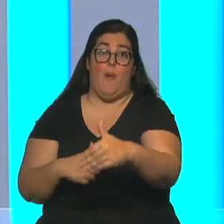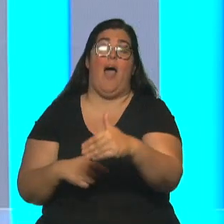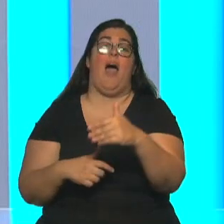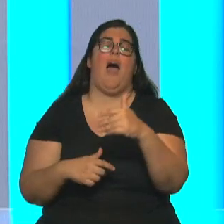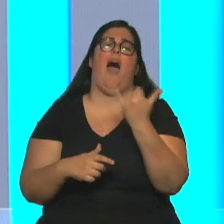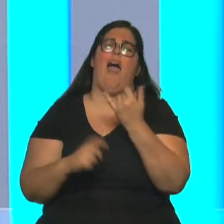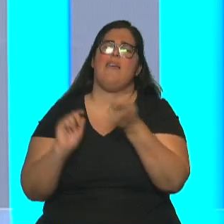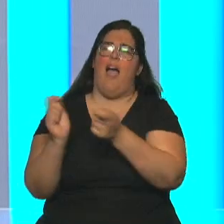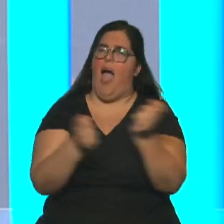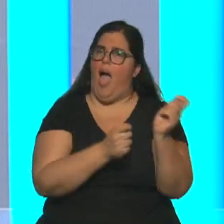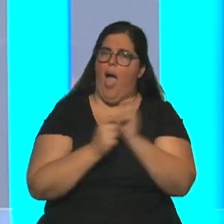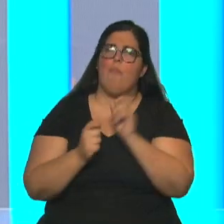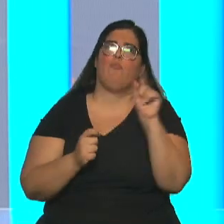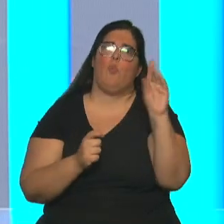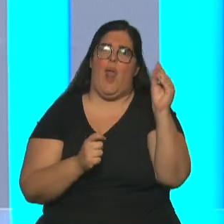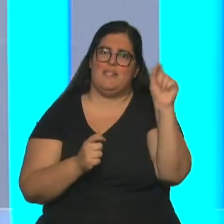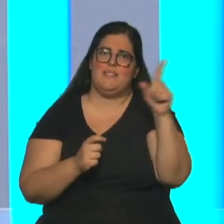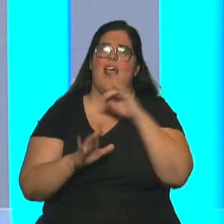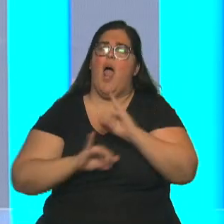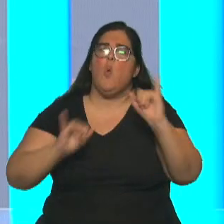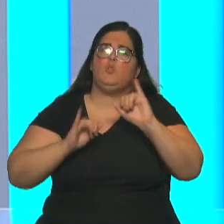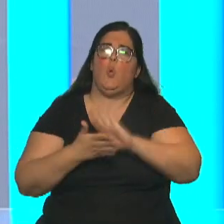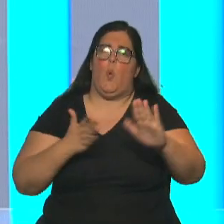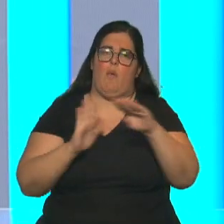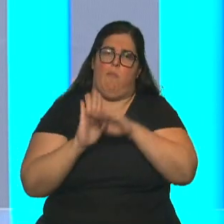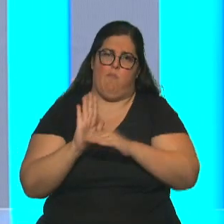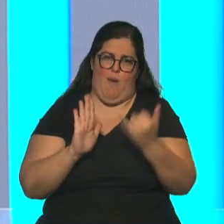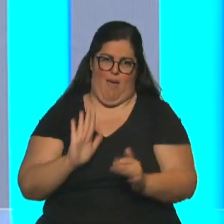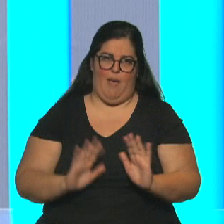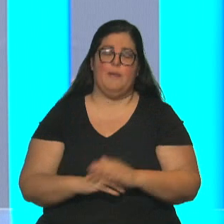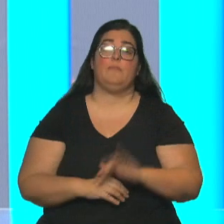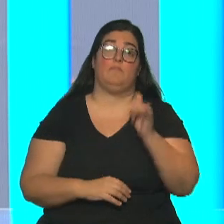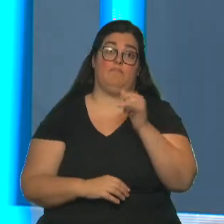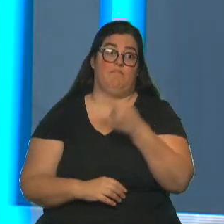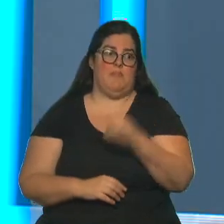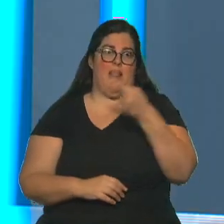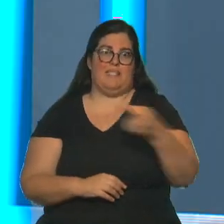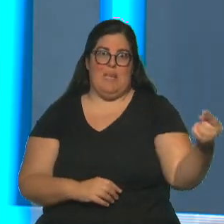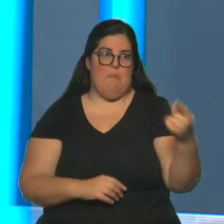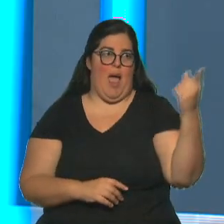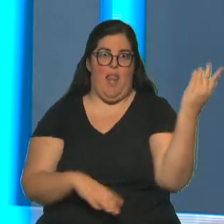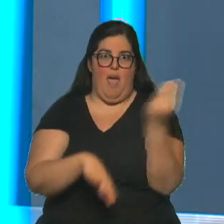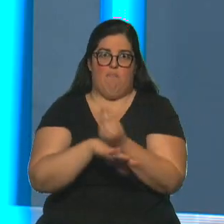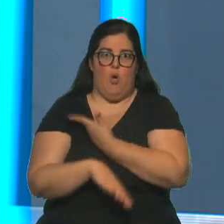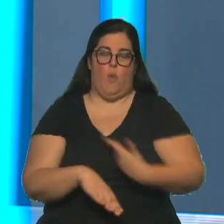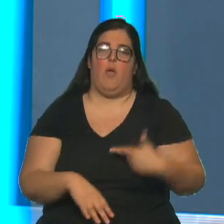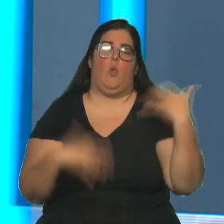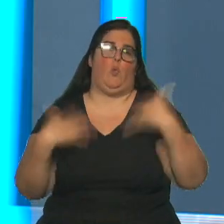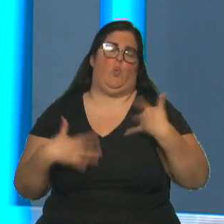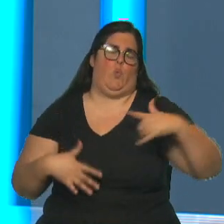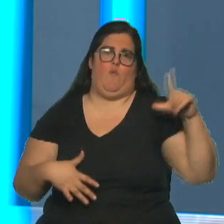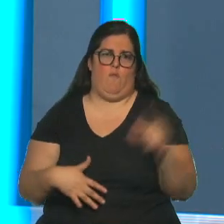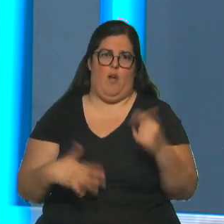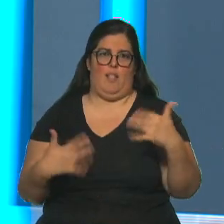muchos cambios en Brasil, muchos anuncios. Sí, una semana, la primera semana que se puede decir intensa, arrancó con todo, muy intensa.